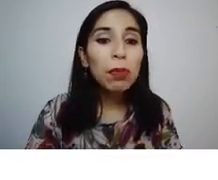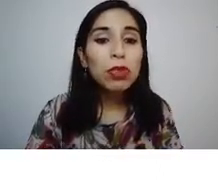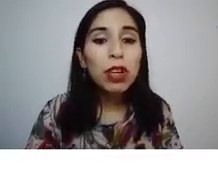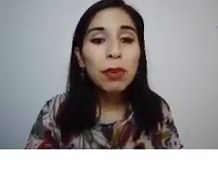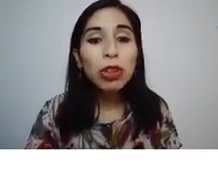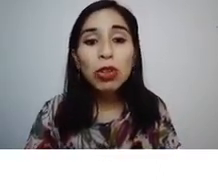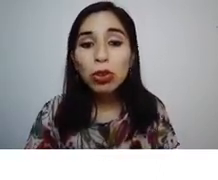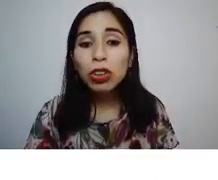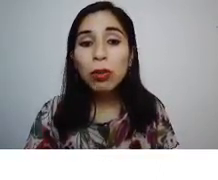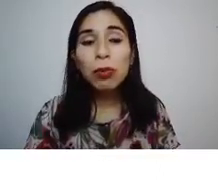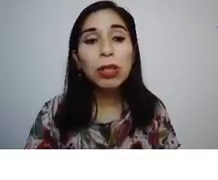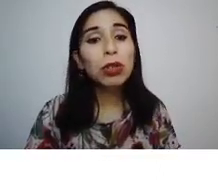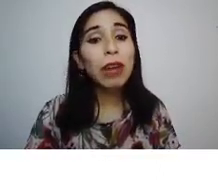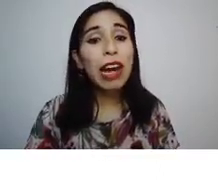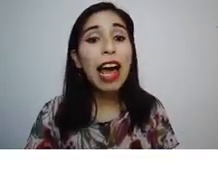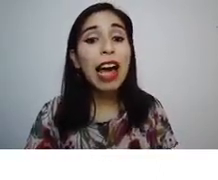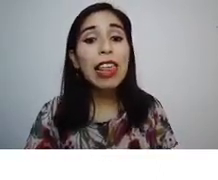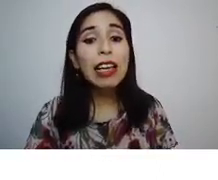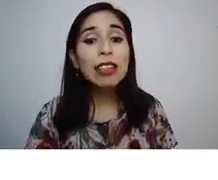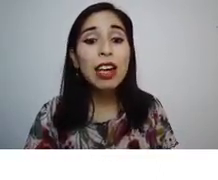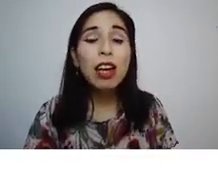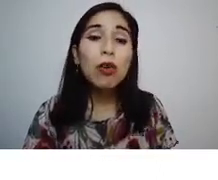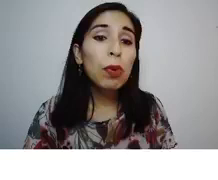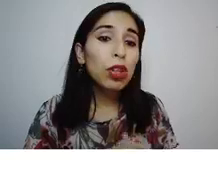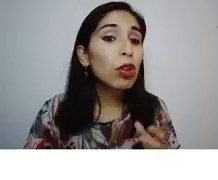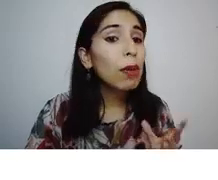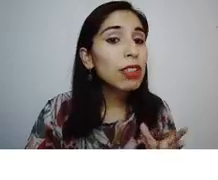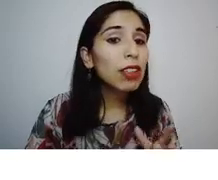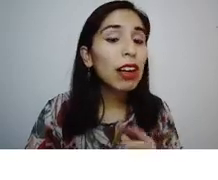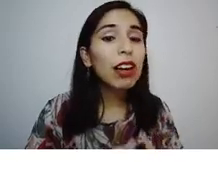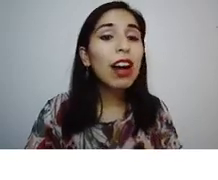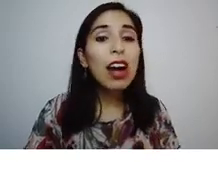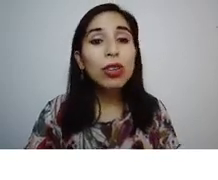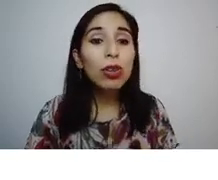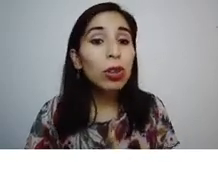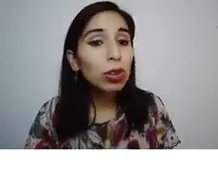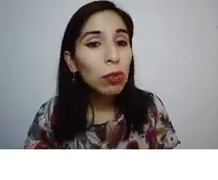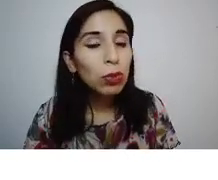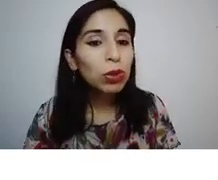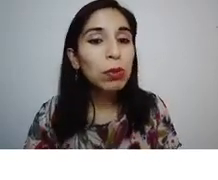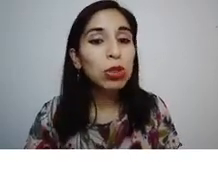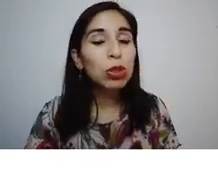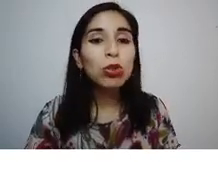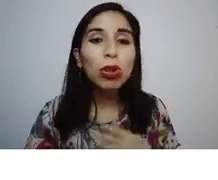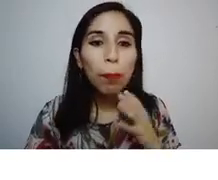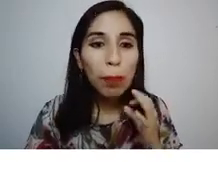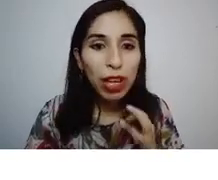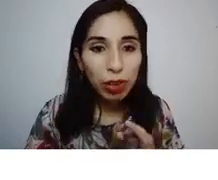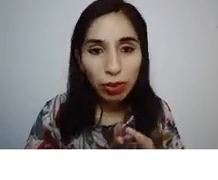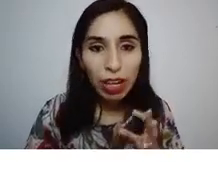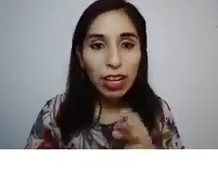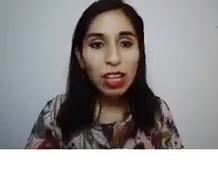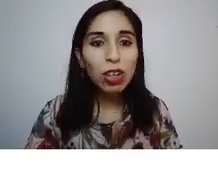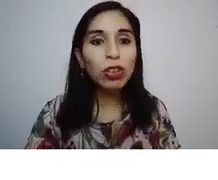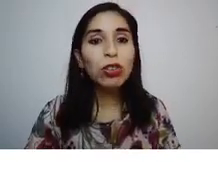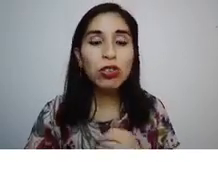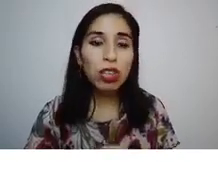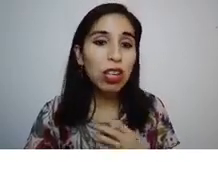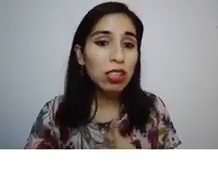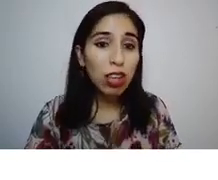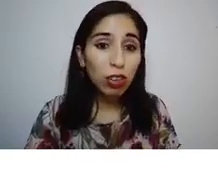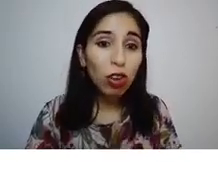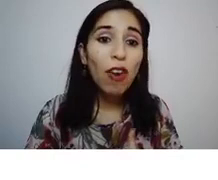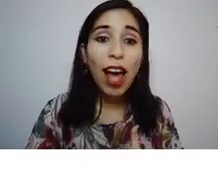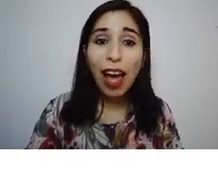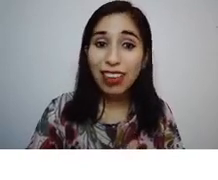modernas posiblemente lo encontramos más ovaladas un poquito más anaranjado otro mucho más oscuro pero el icono